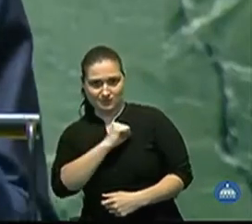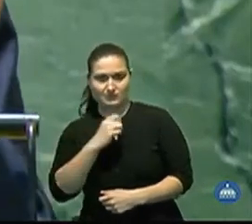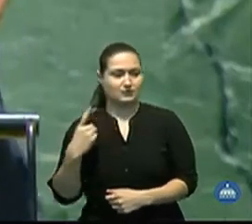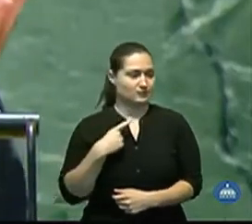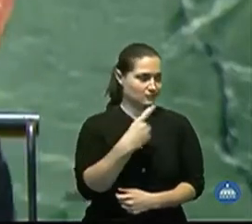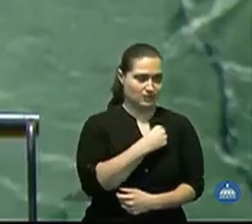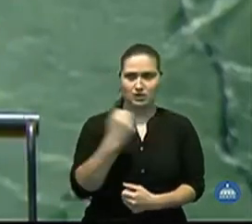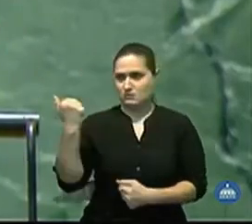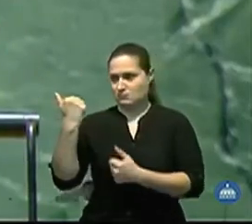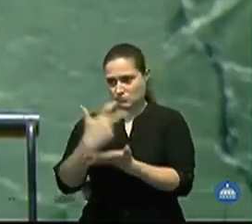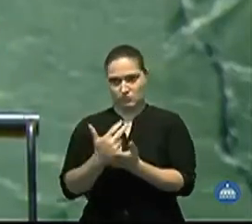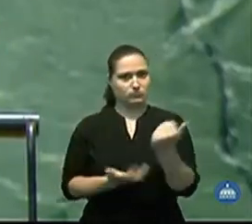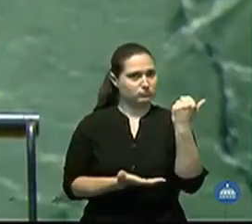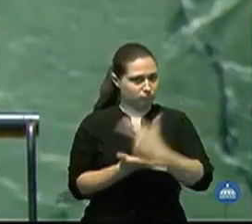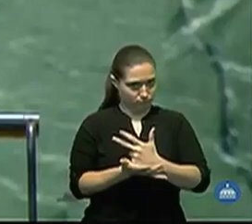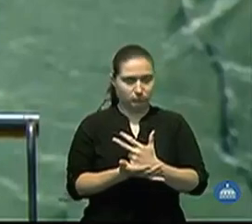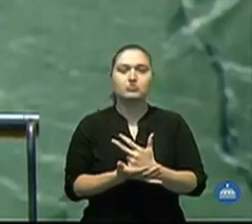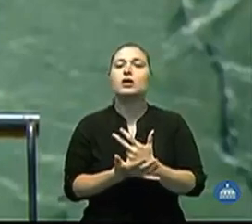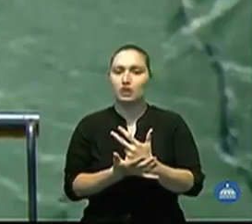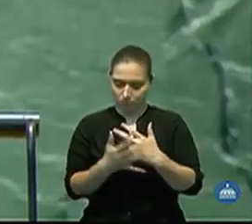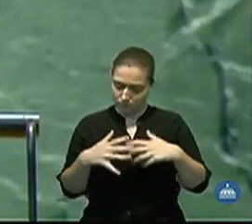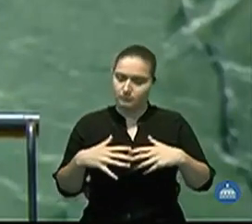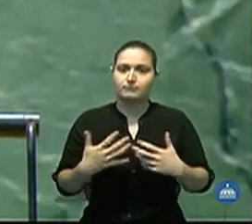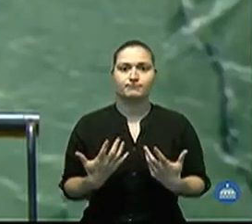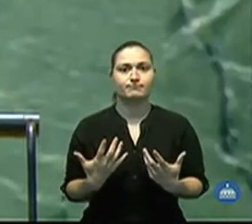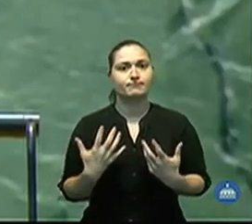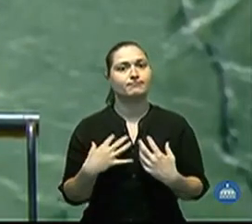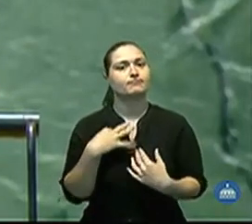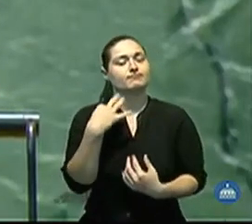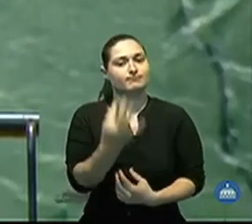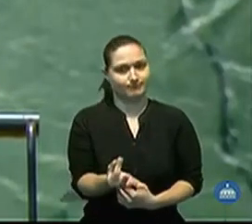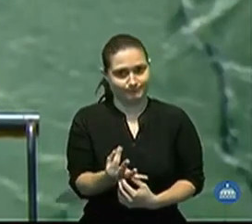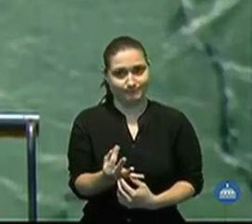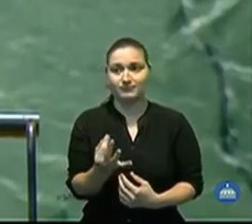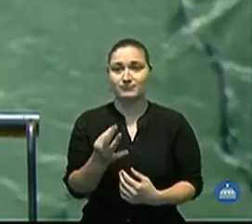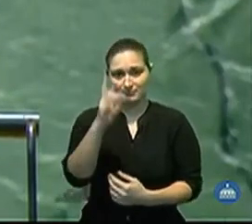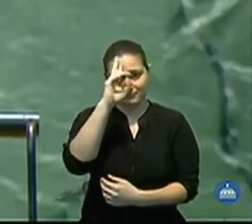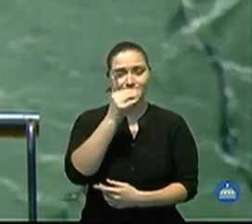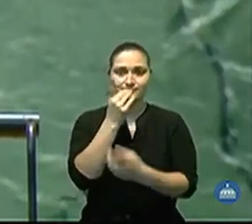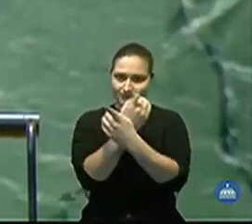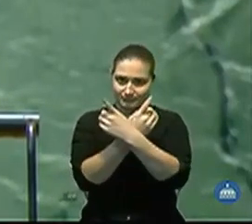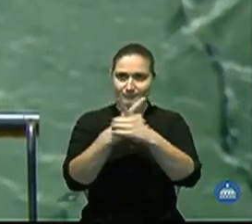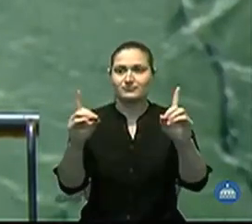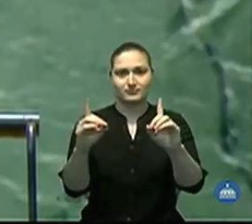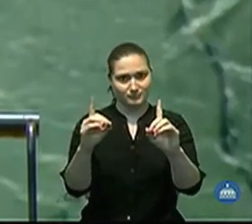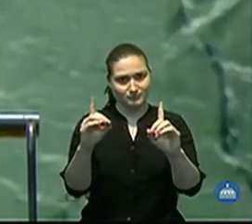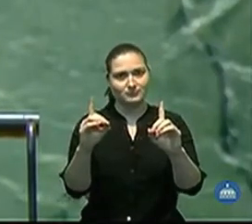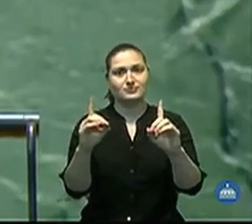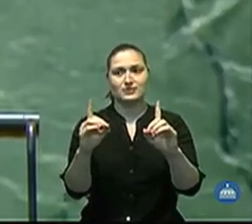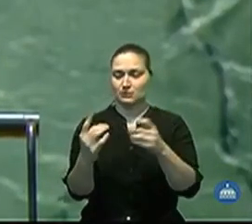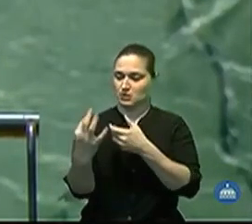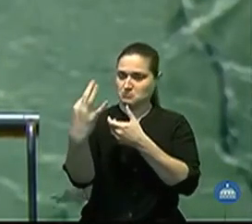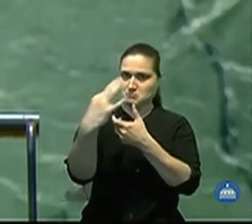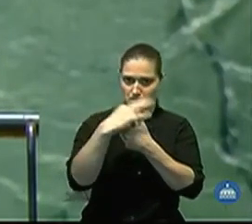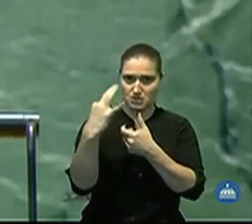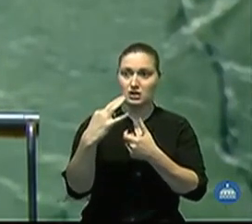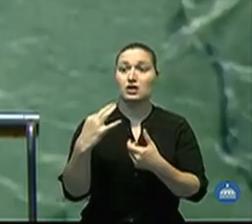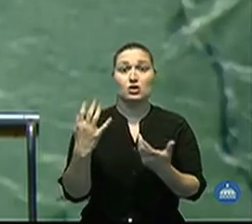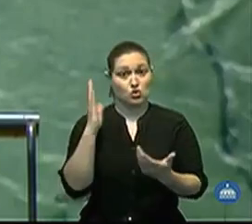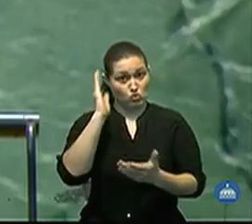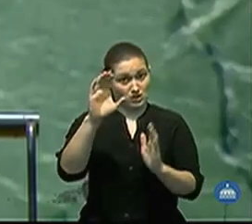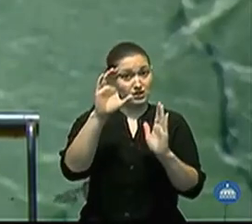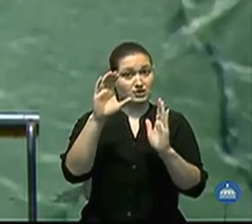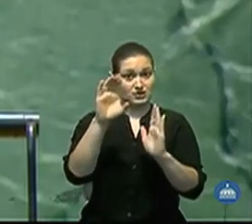la mirada puesta en el fortalecimiento de la democracia dominicana, presenté muy recientemente una reforma constitucional ante el